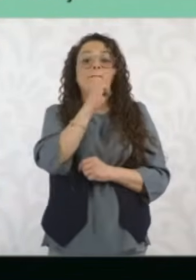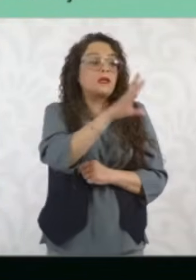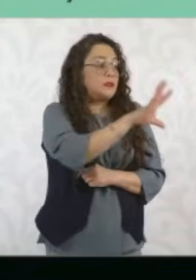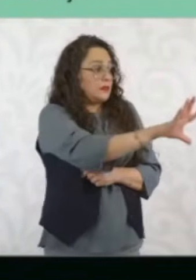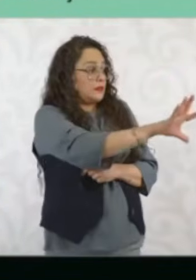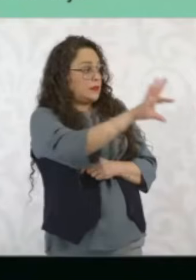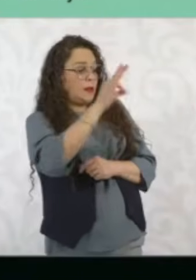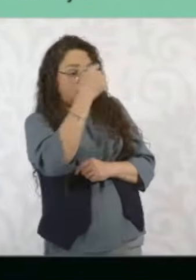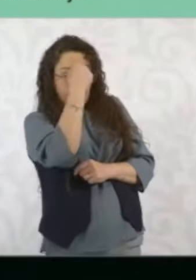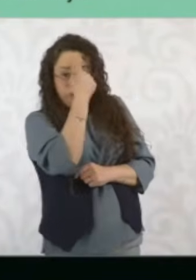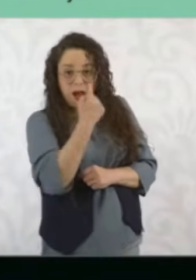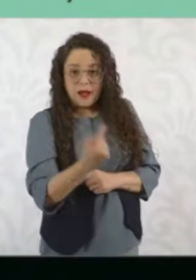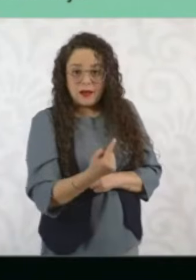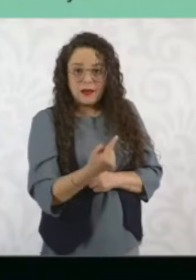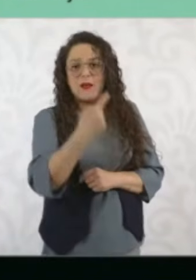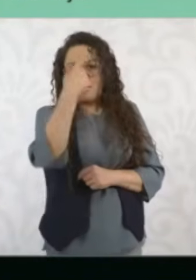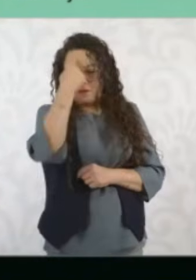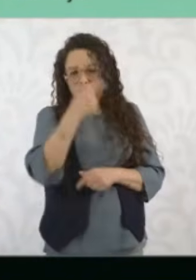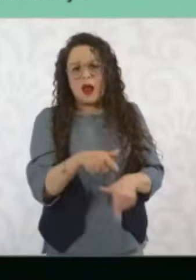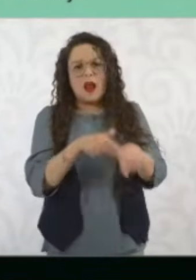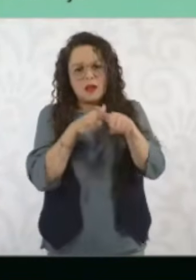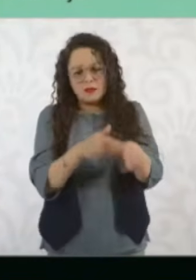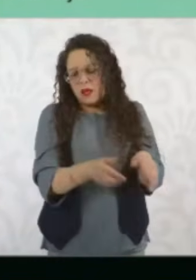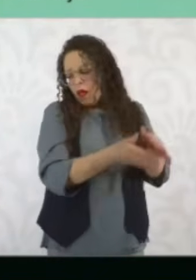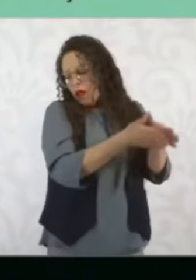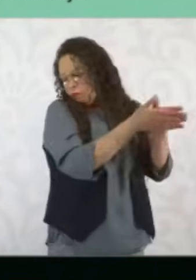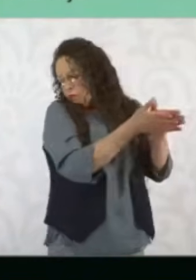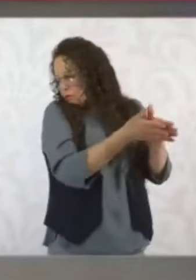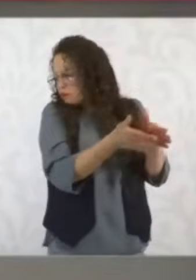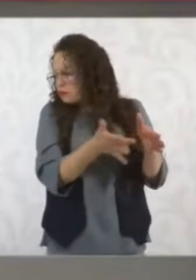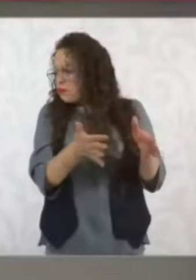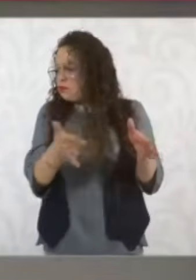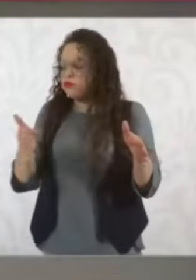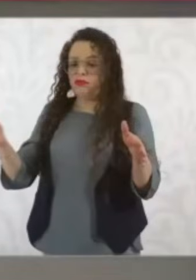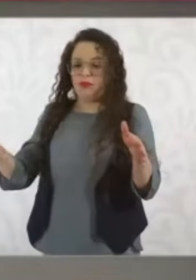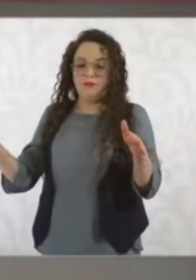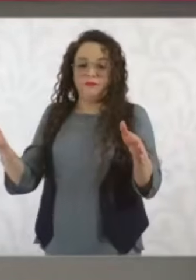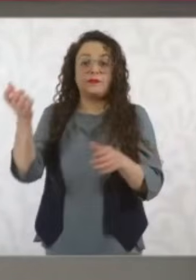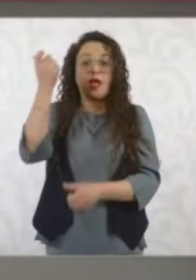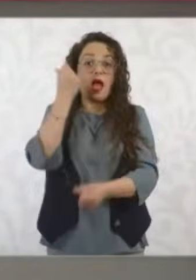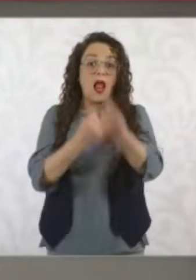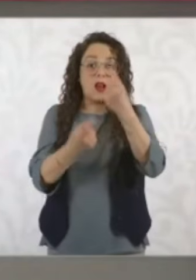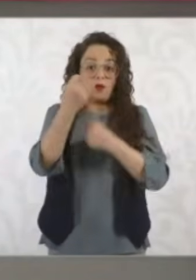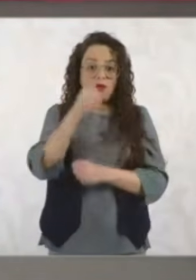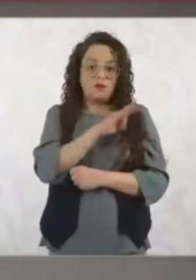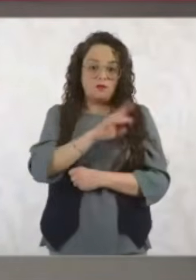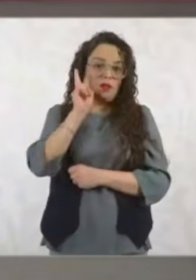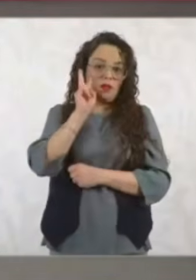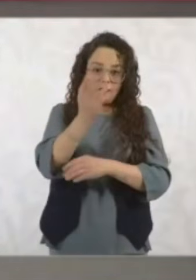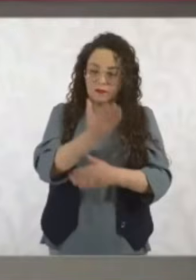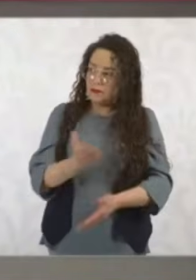y mantenerlos a lo largo del tiempo. Vamos a ver algunos de ellos. Adelante.